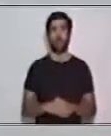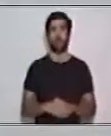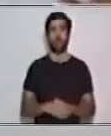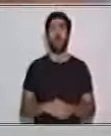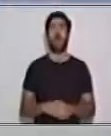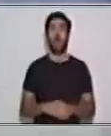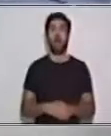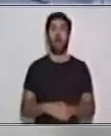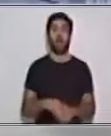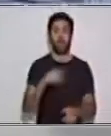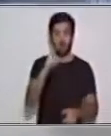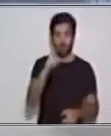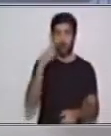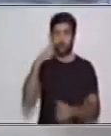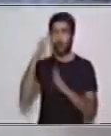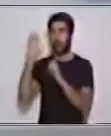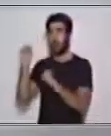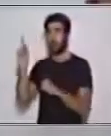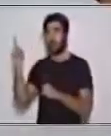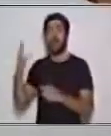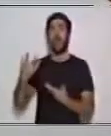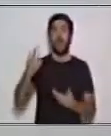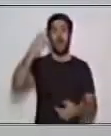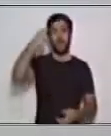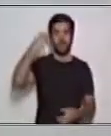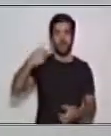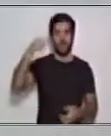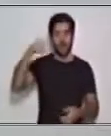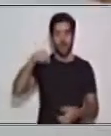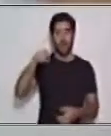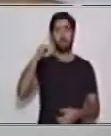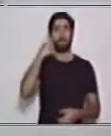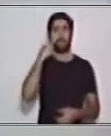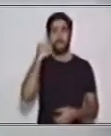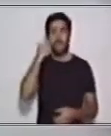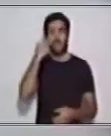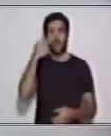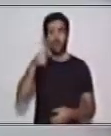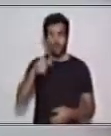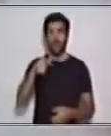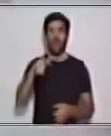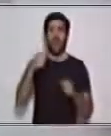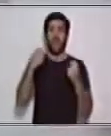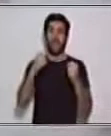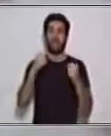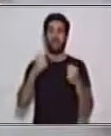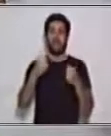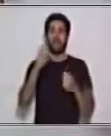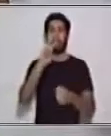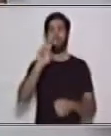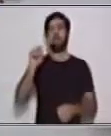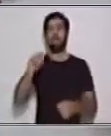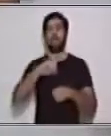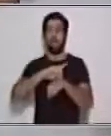Al observar nos damos cuenta que el día miércoles hizo 20 minutos de ejercicio.